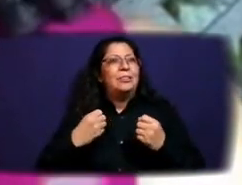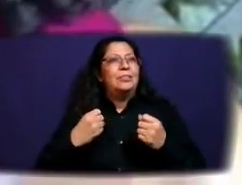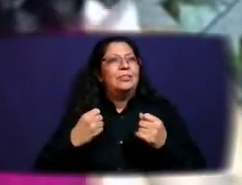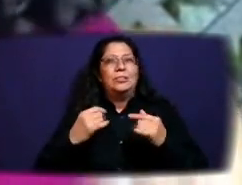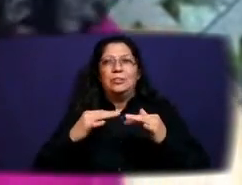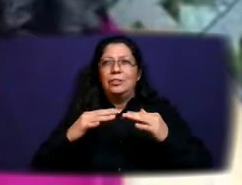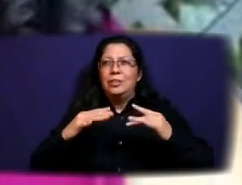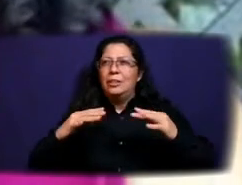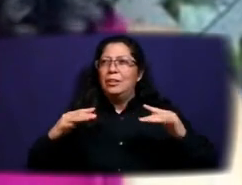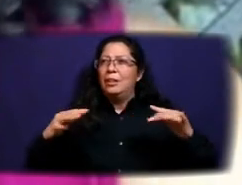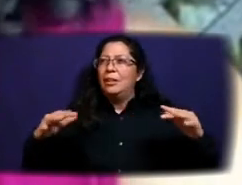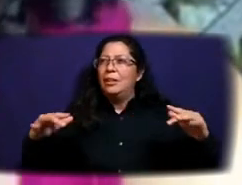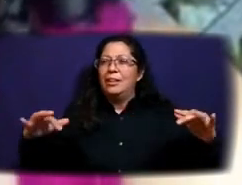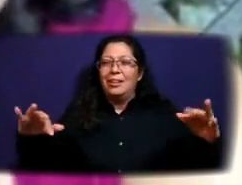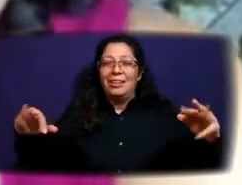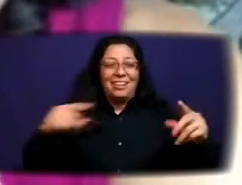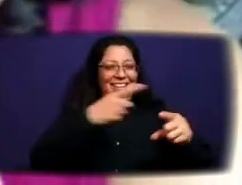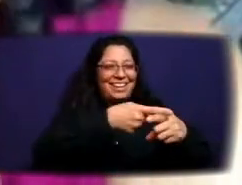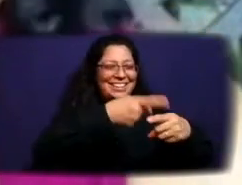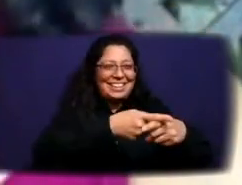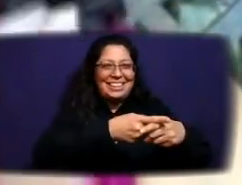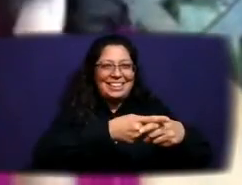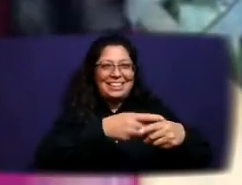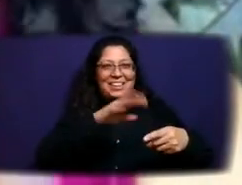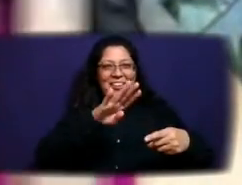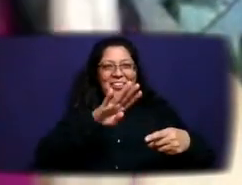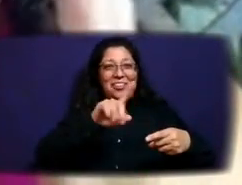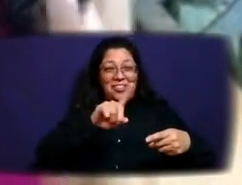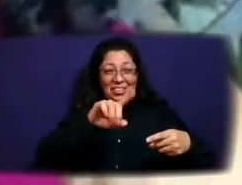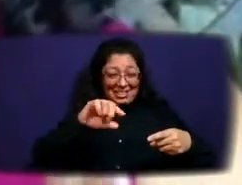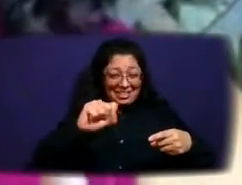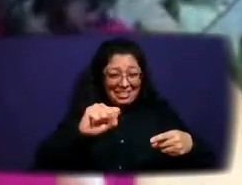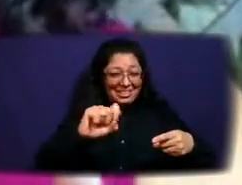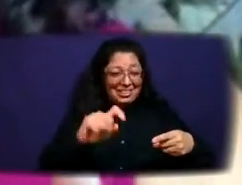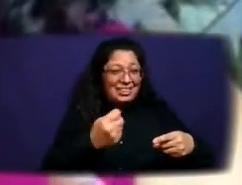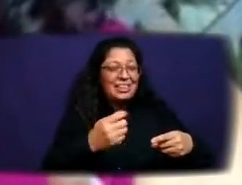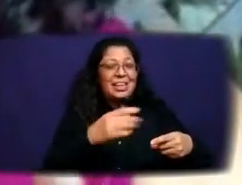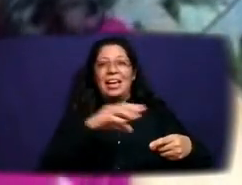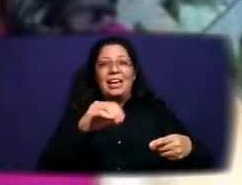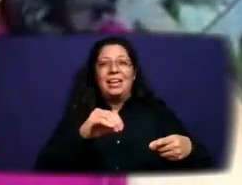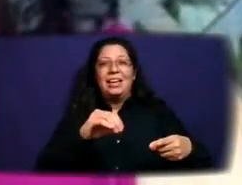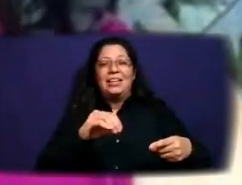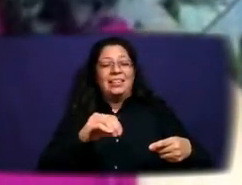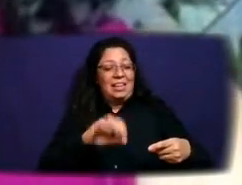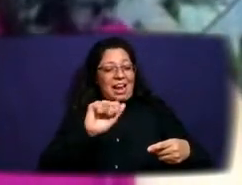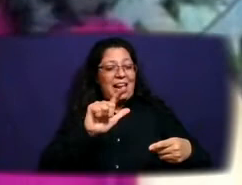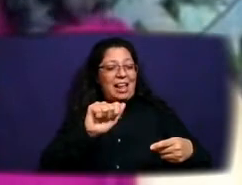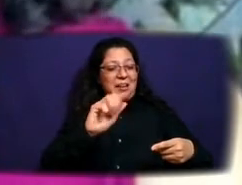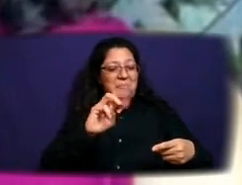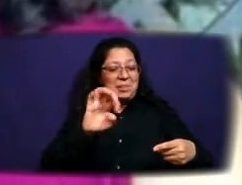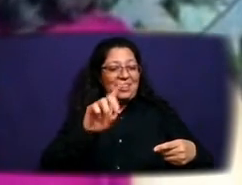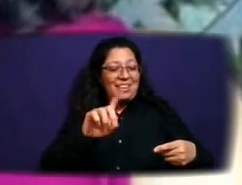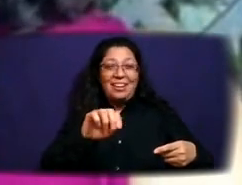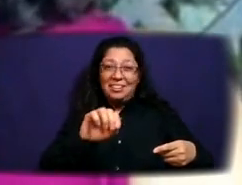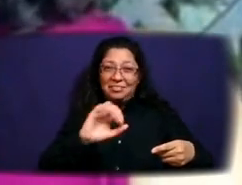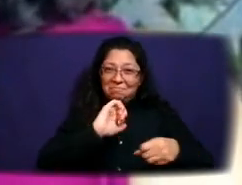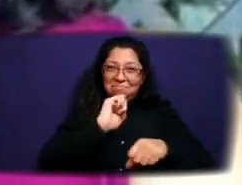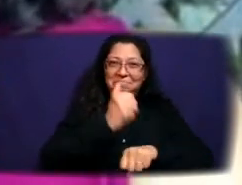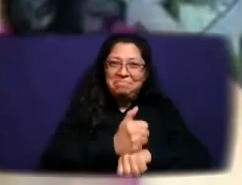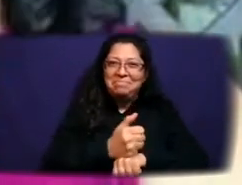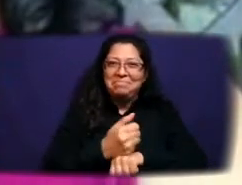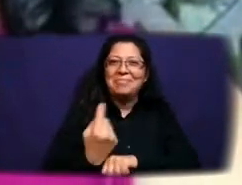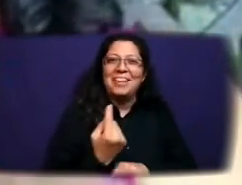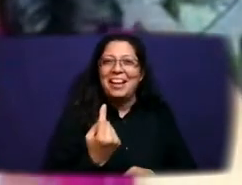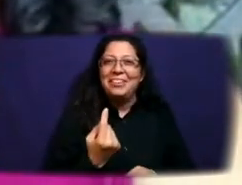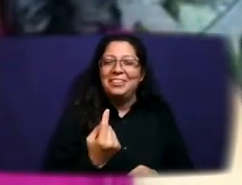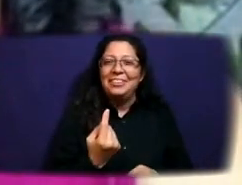En la esquina de 41 y Alameda, creamos algo